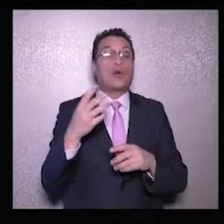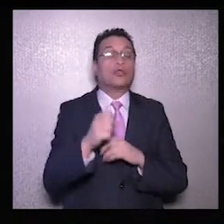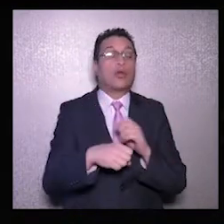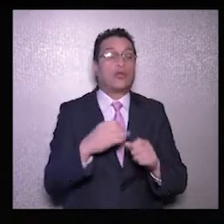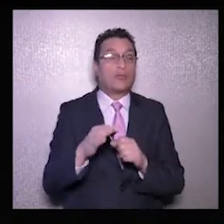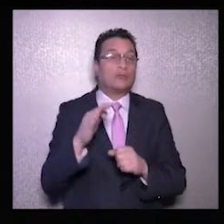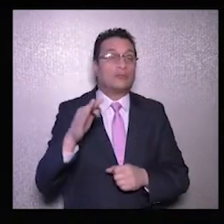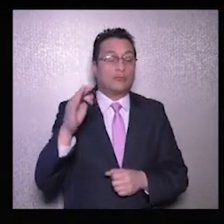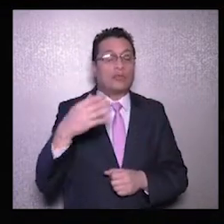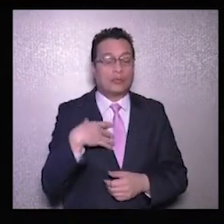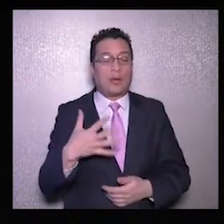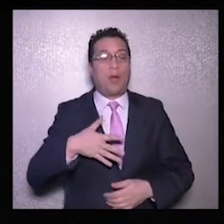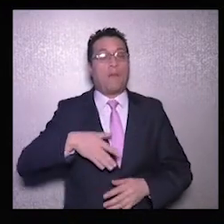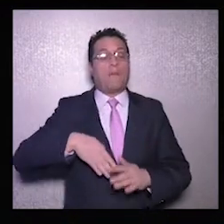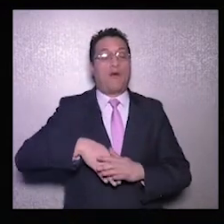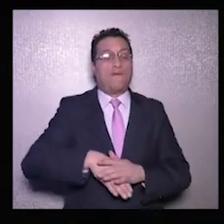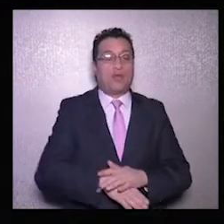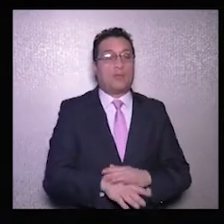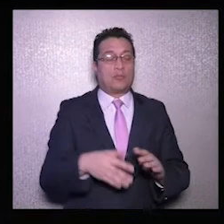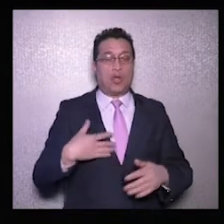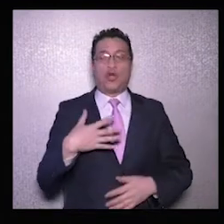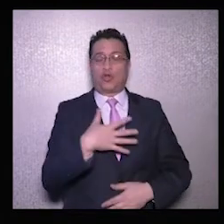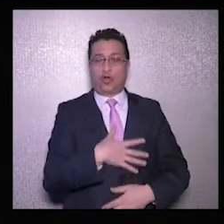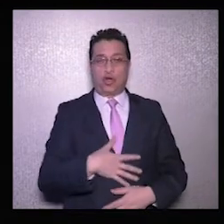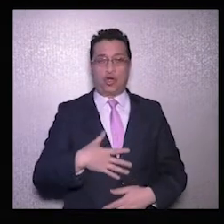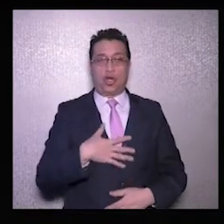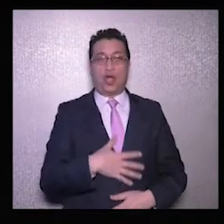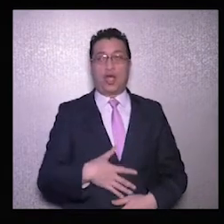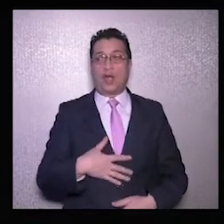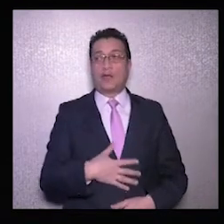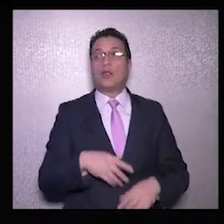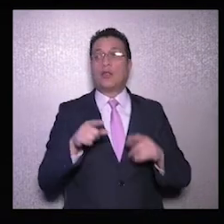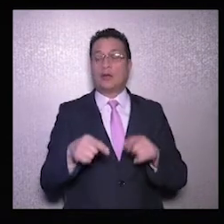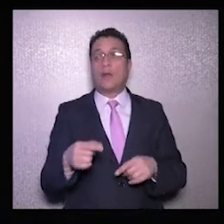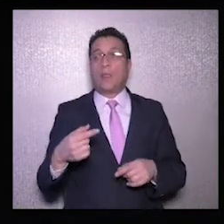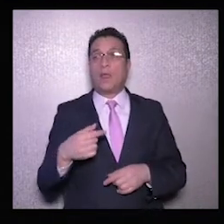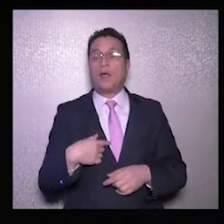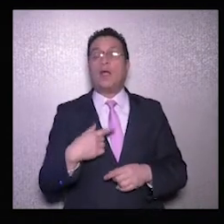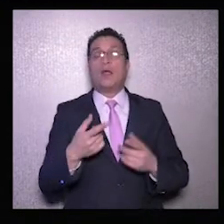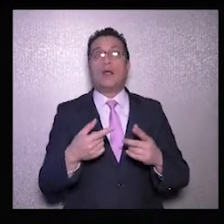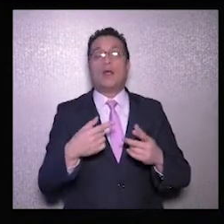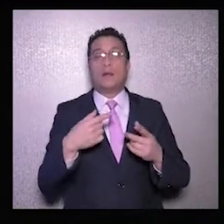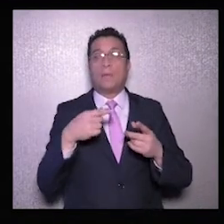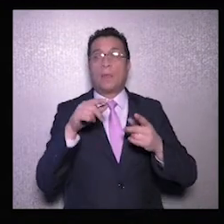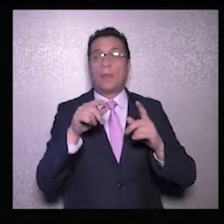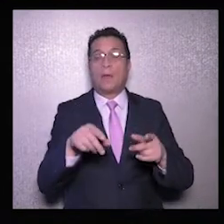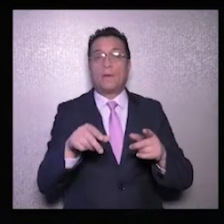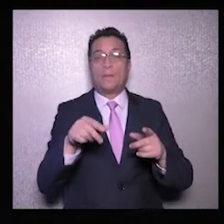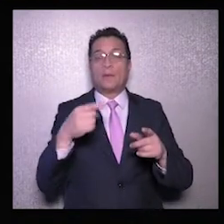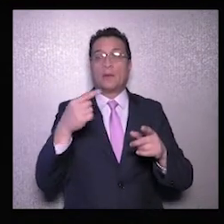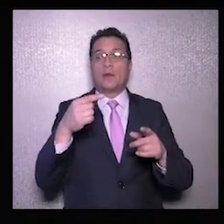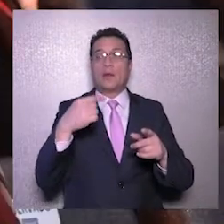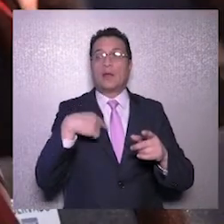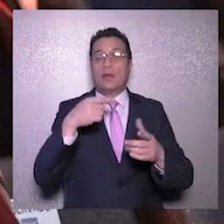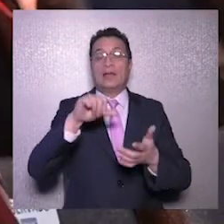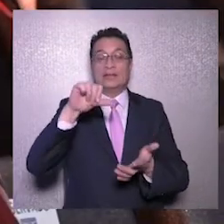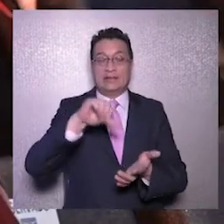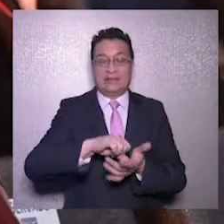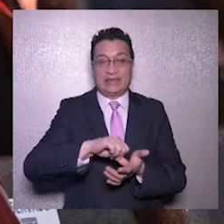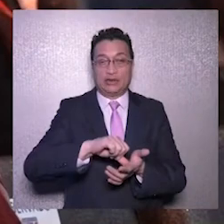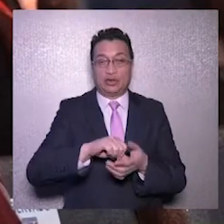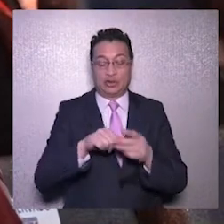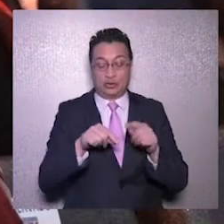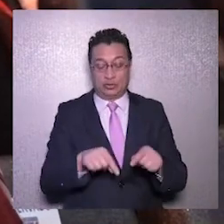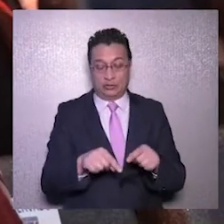quedaría profundamente contento y yo estoy convencido de que el centro